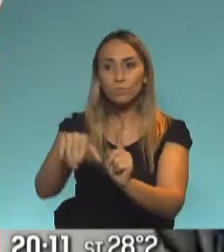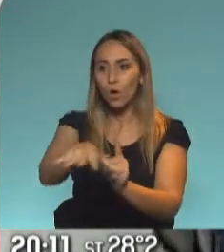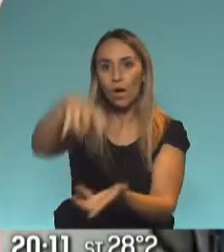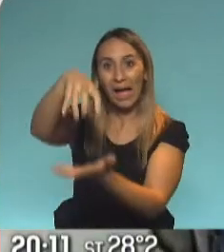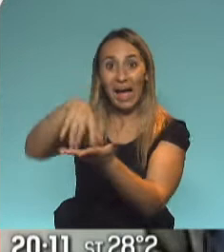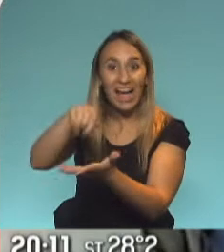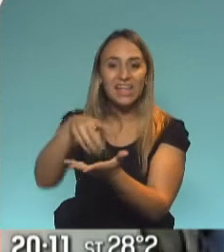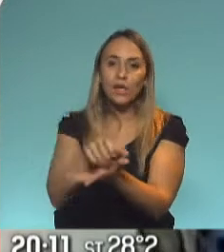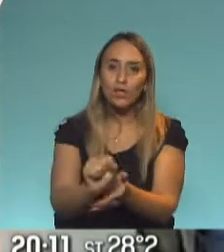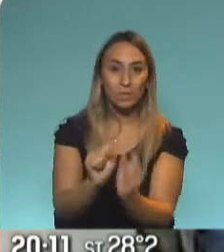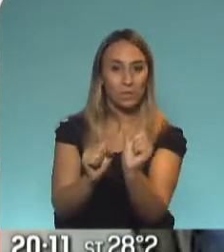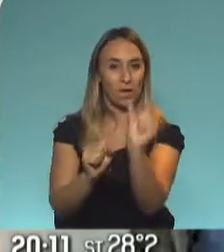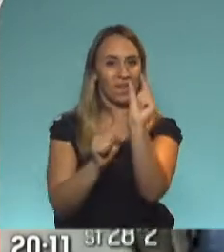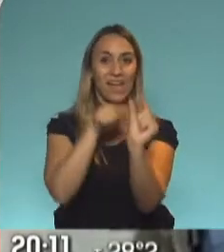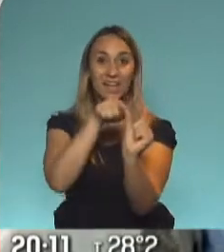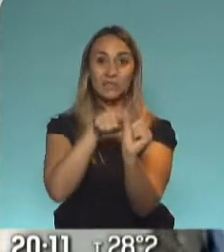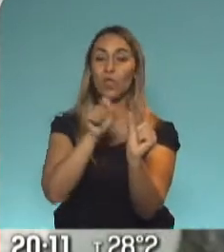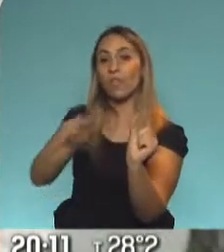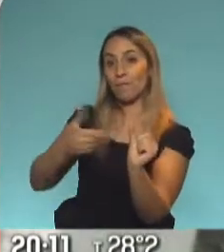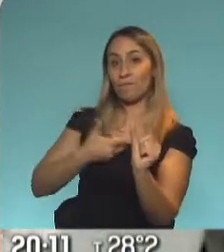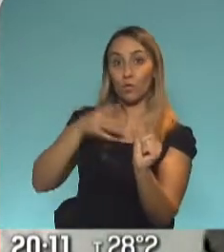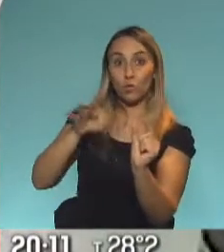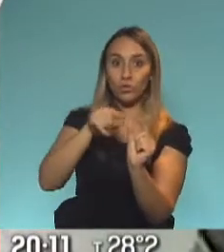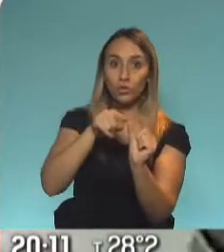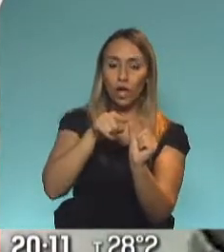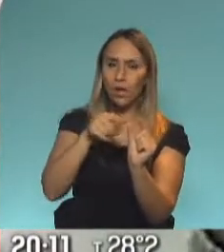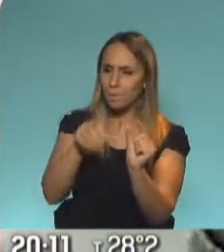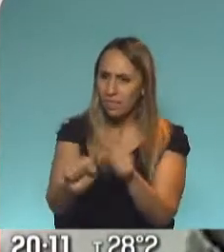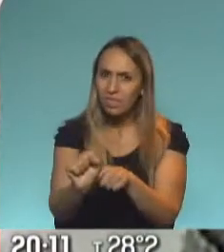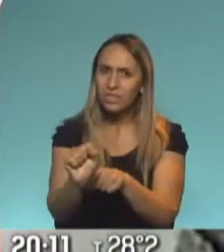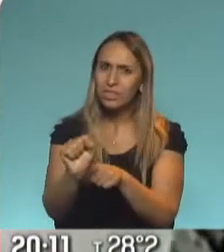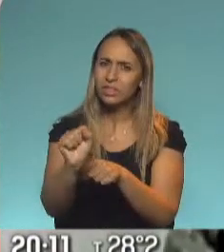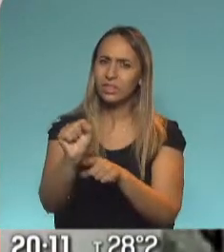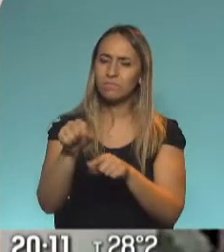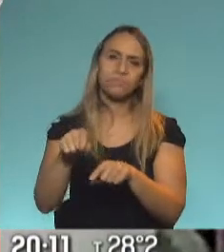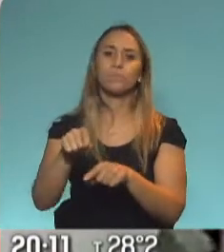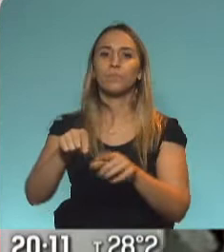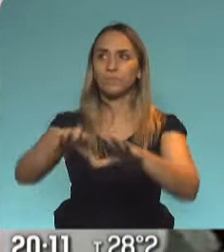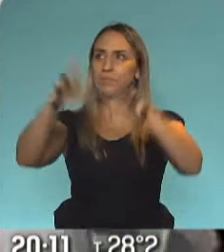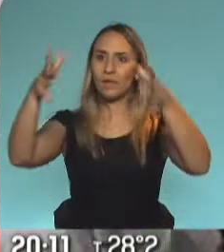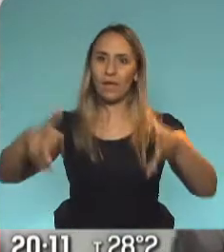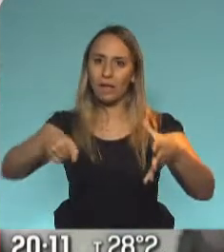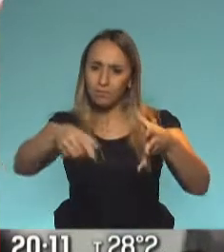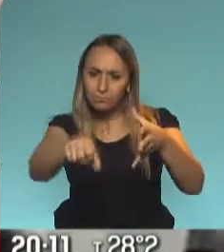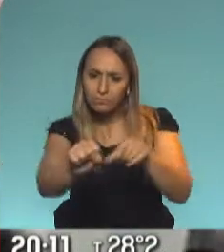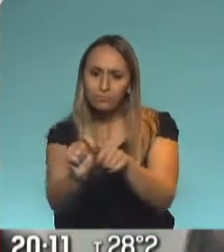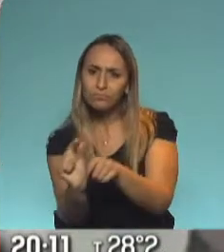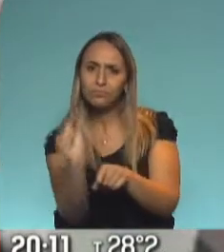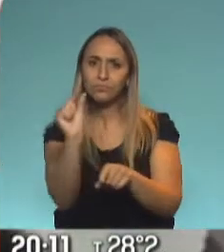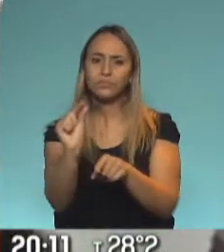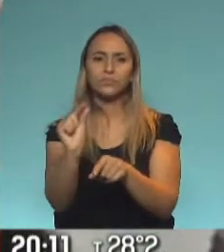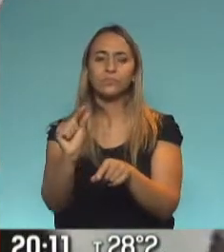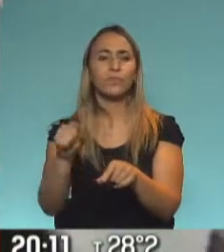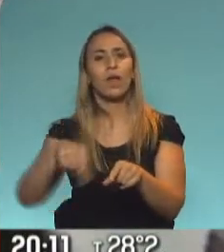siempre llevaba Facundo Astudillo Castro consigo, pero que apareció en un lugar en el que supuestamente Facundo Astudillo Castro no había